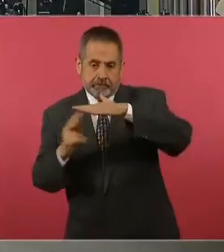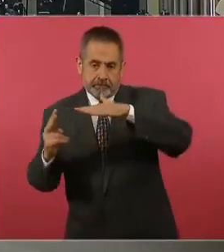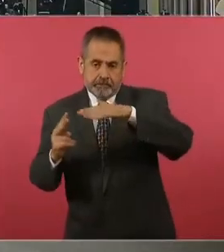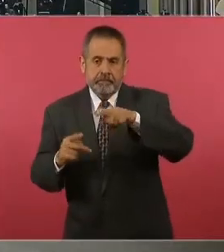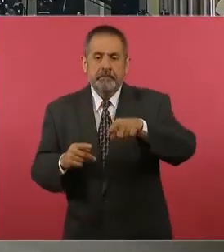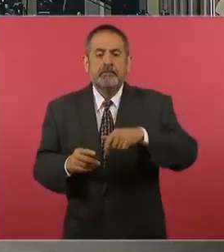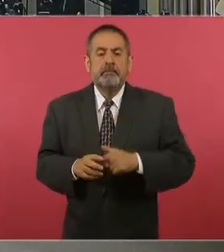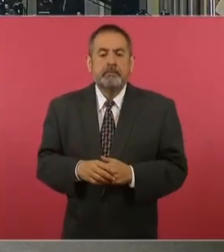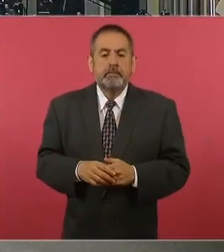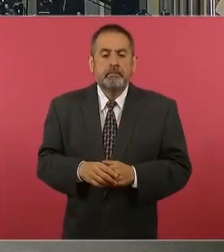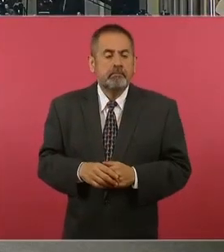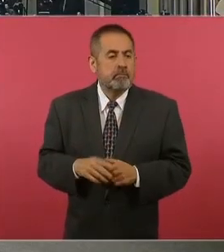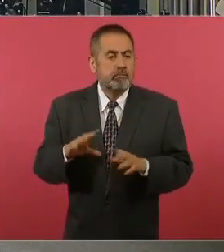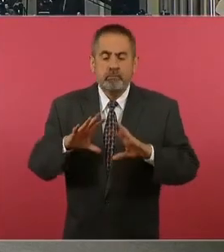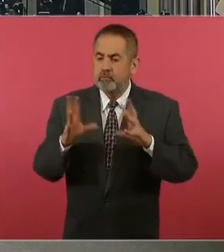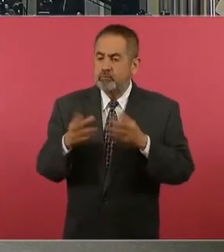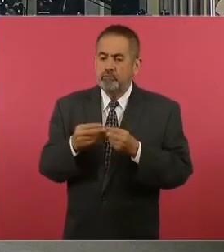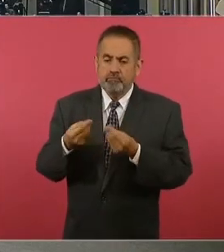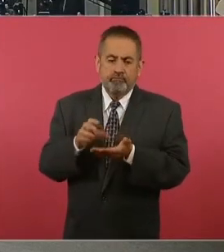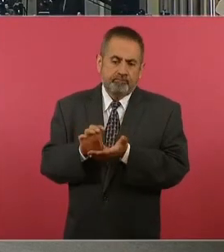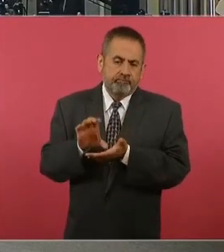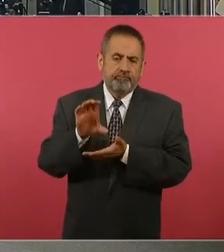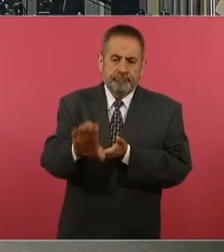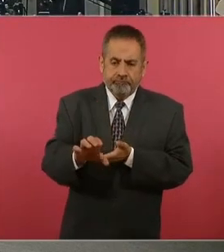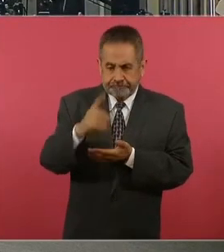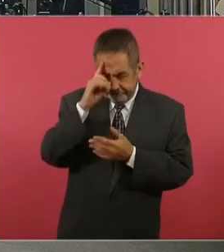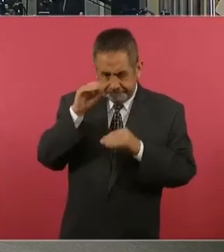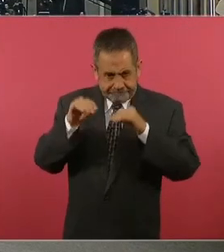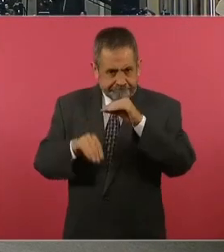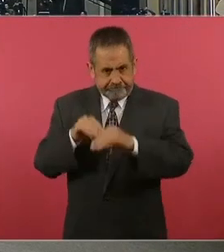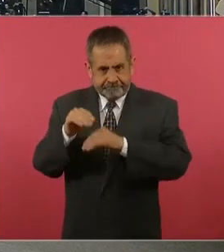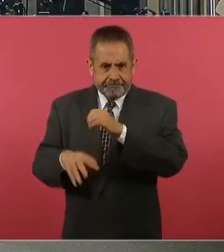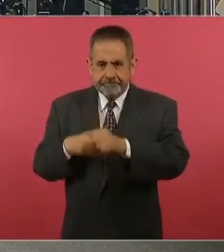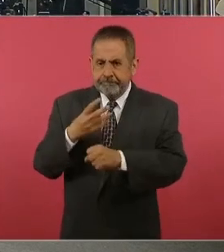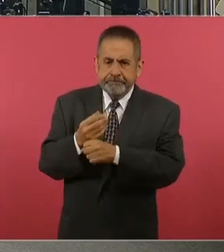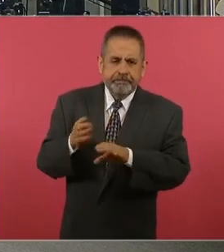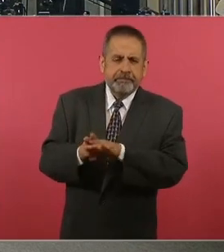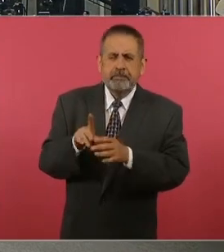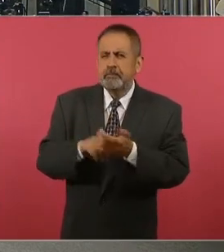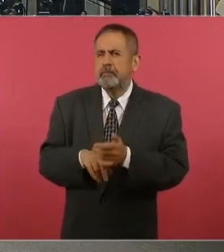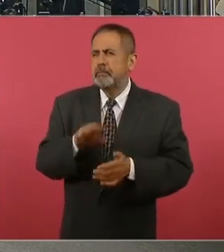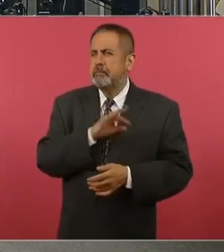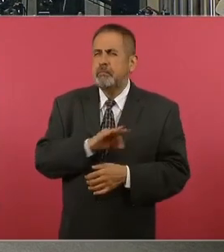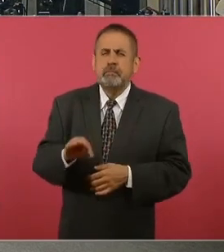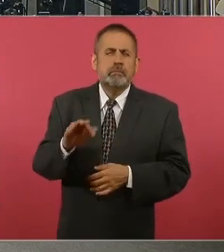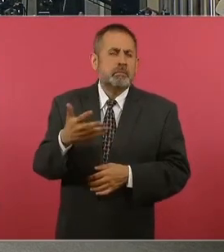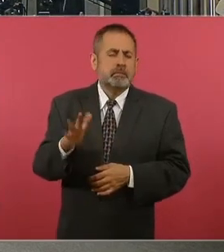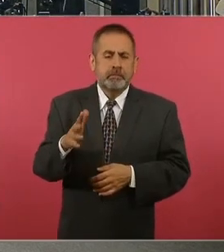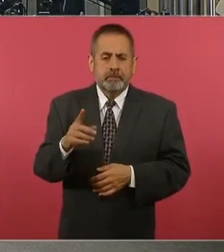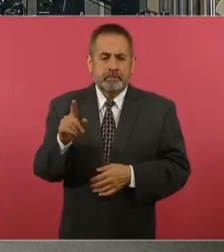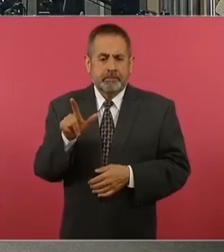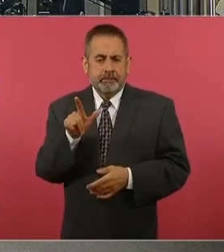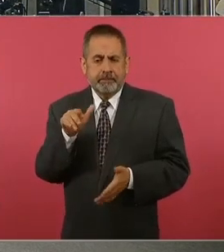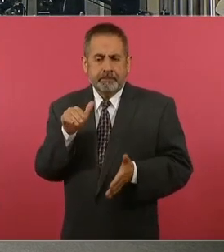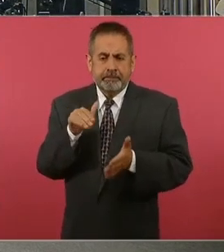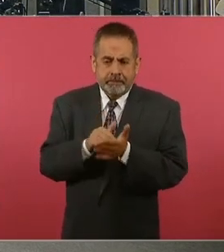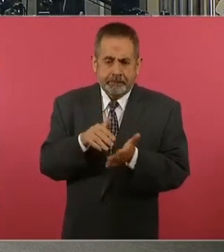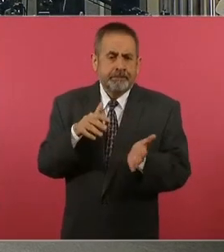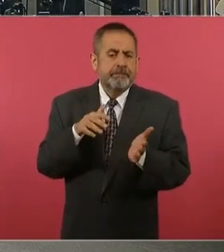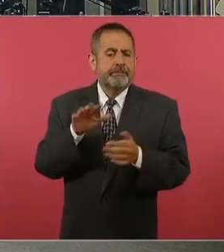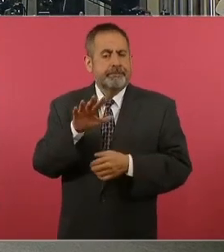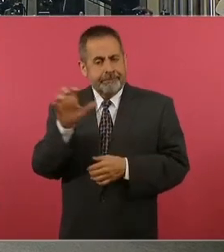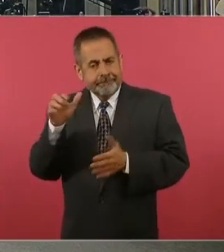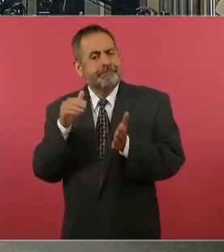la inversión estimada para llevar a cabo toda esta obra hoy en día está en 7.500 millones